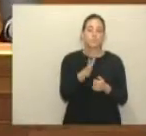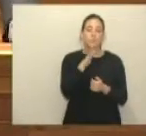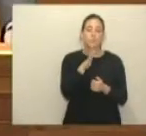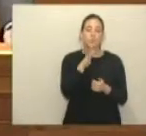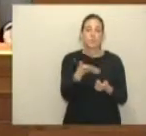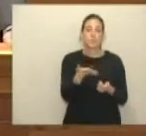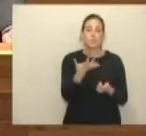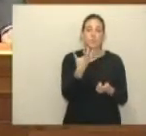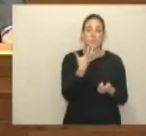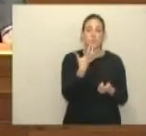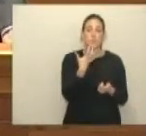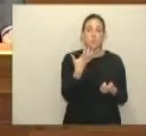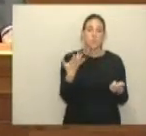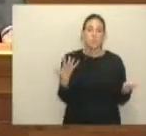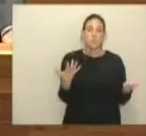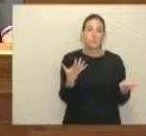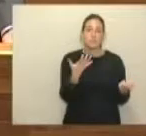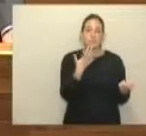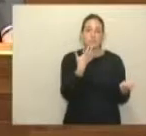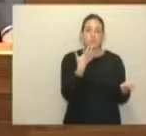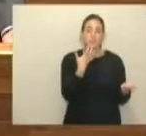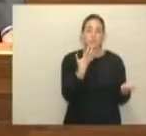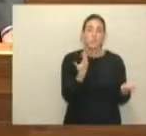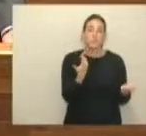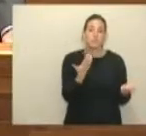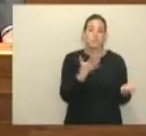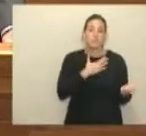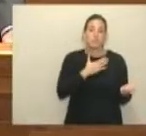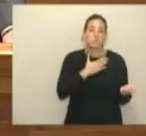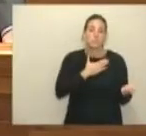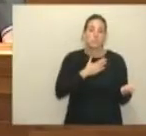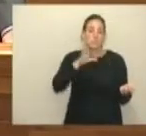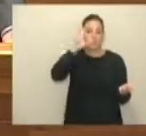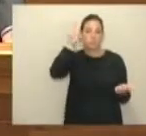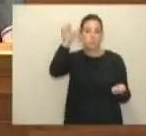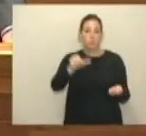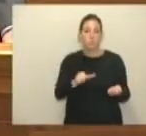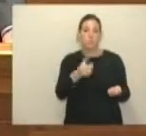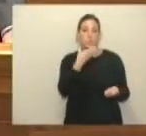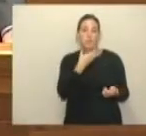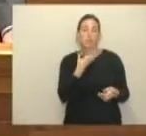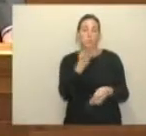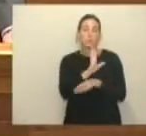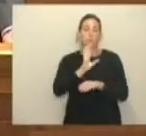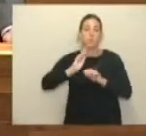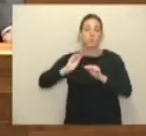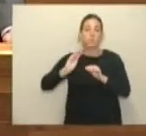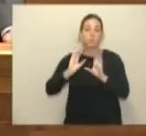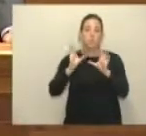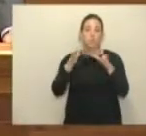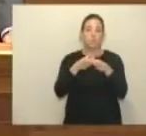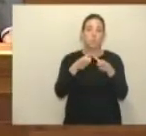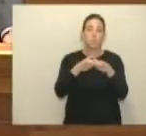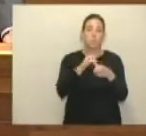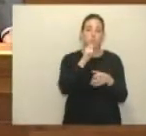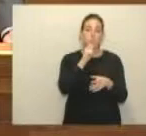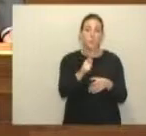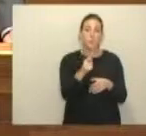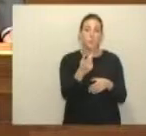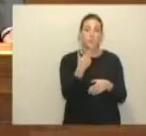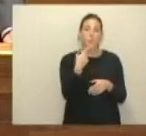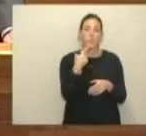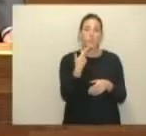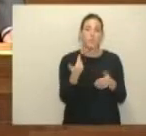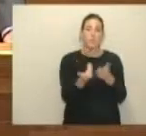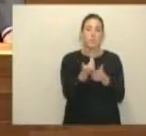porque si uno se atiene a lo que la portavoz del Grupo Parlamentario Popular, la señora Ramos, declaró días atrás en